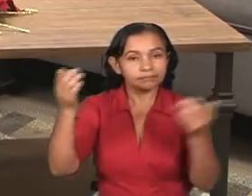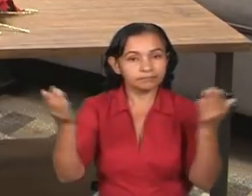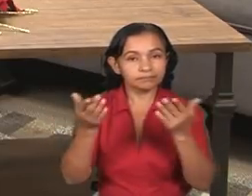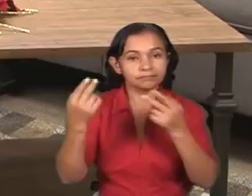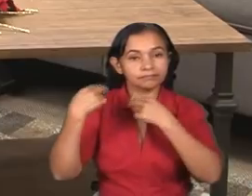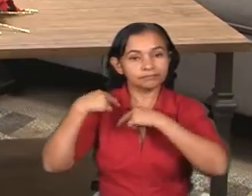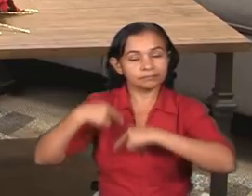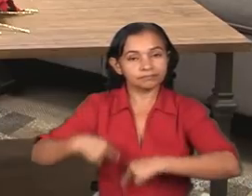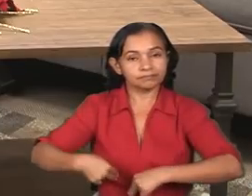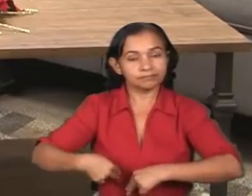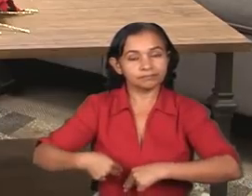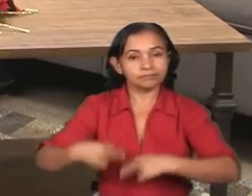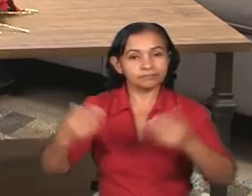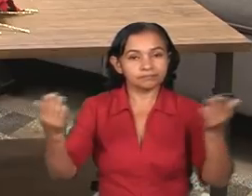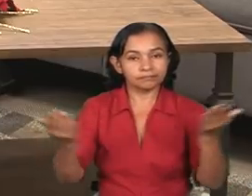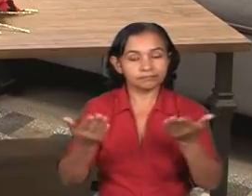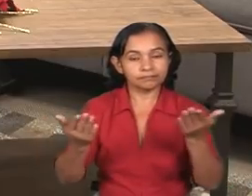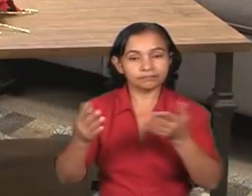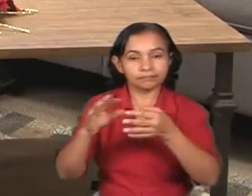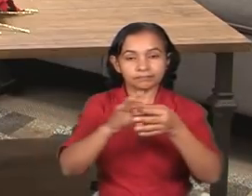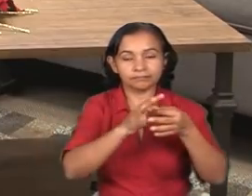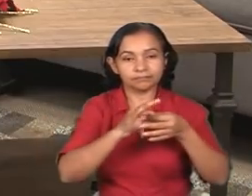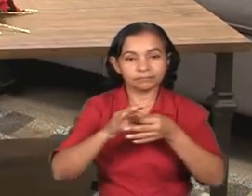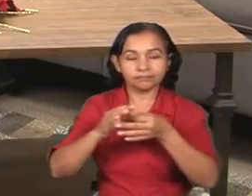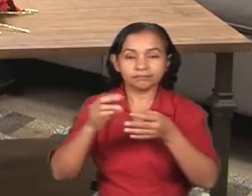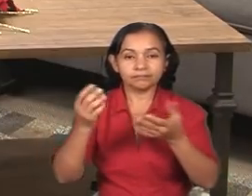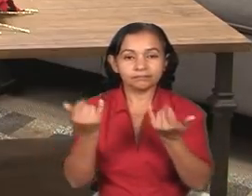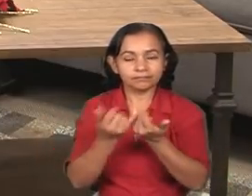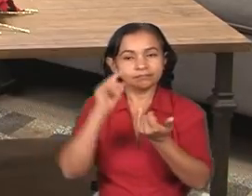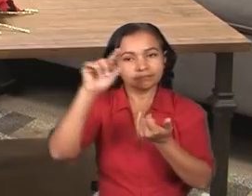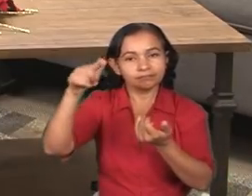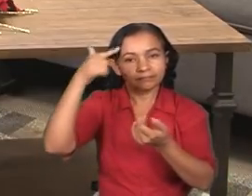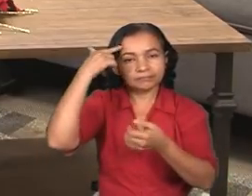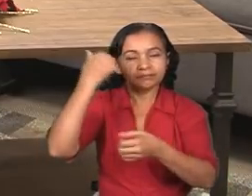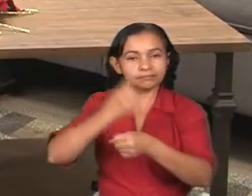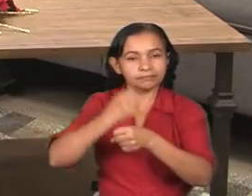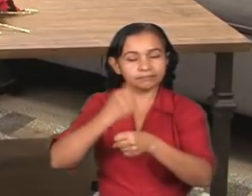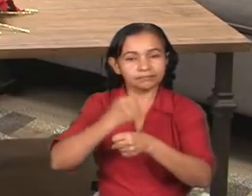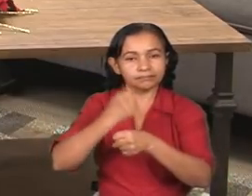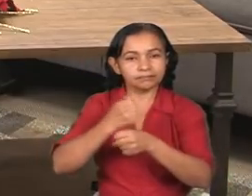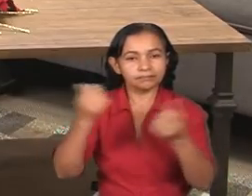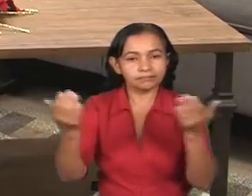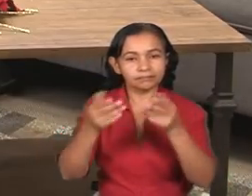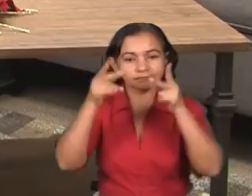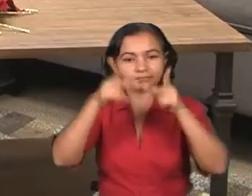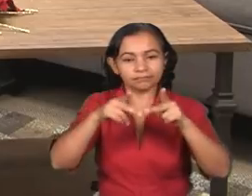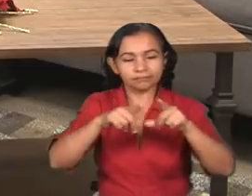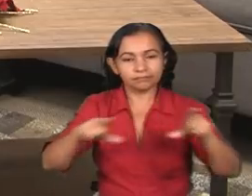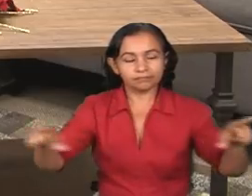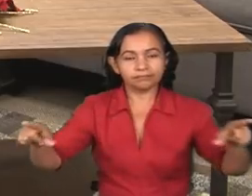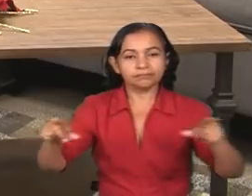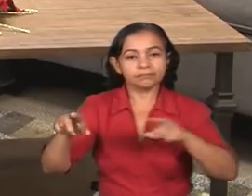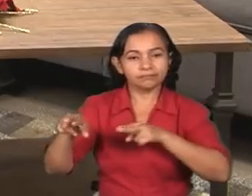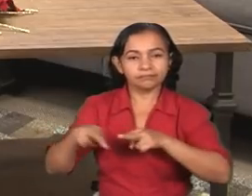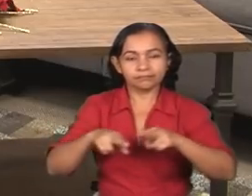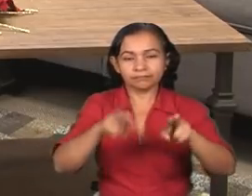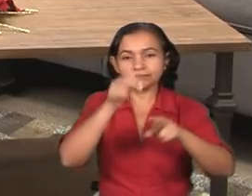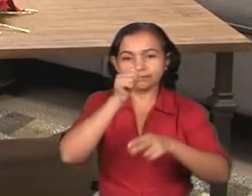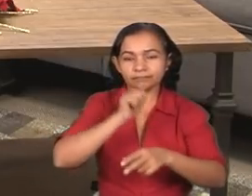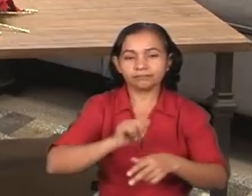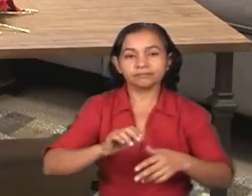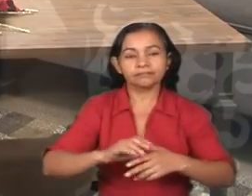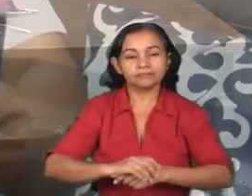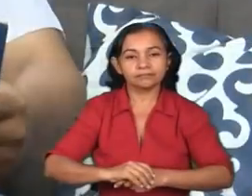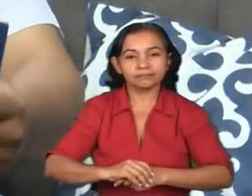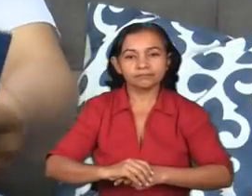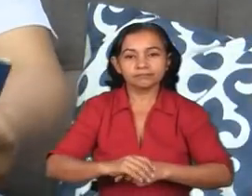como seres humanos integrales, pero también en armonía con la madre naturaleza. Pero además este gobierno lo está tratando, yo te voy a explicar después. con el Plan Nacional de Recursos Hídricos. Ok, queremos